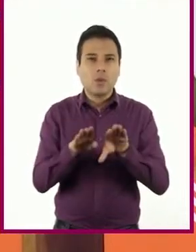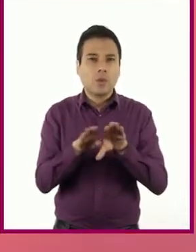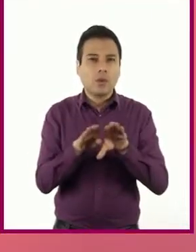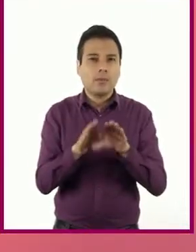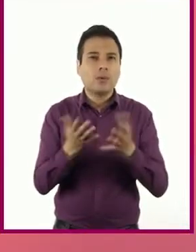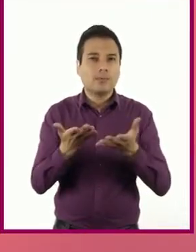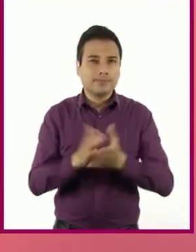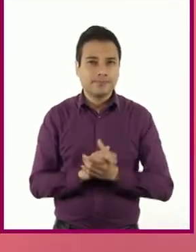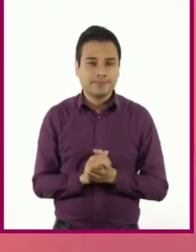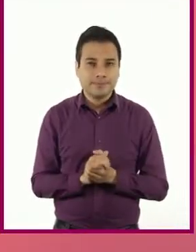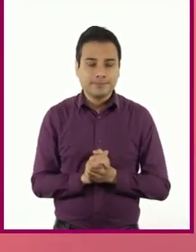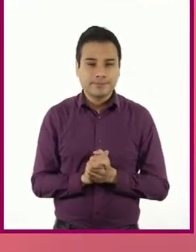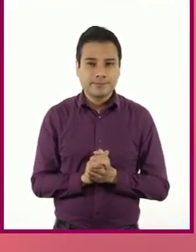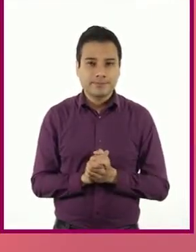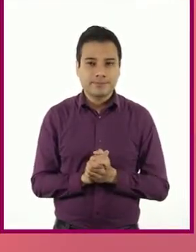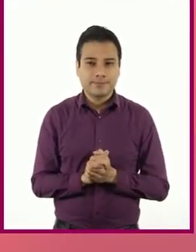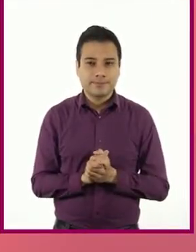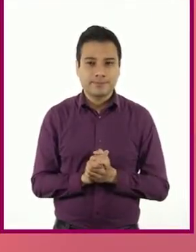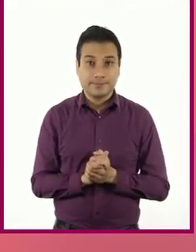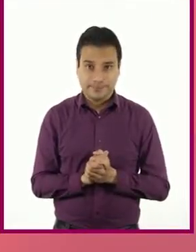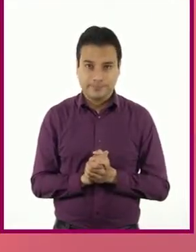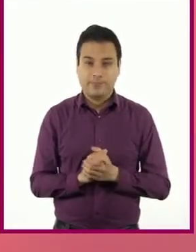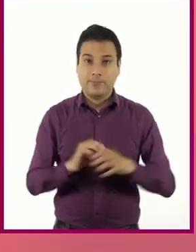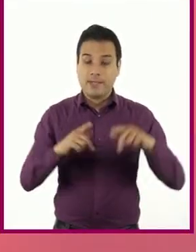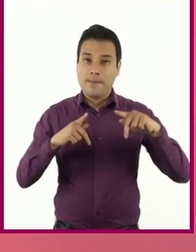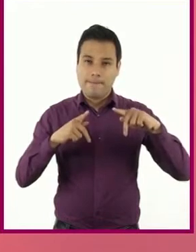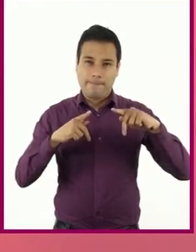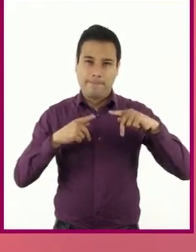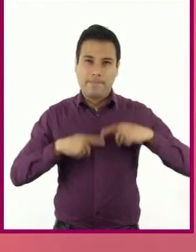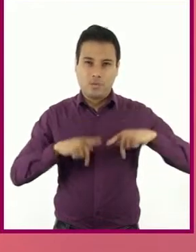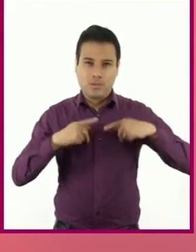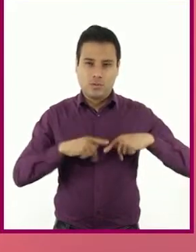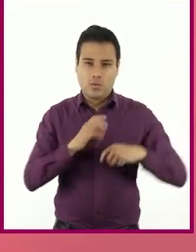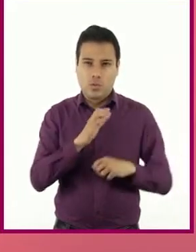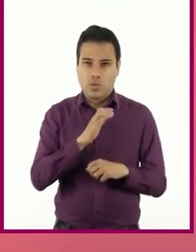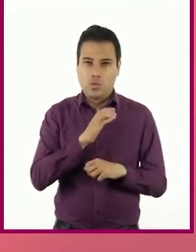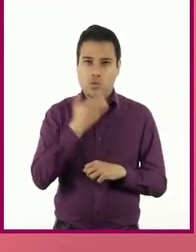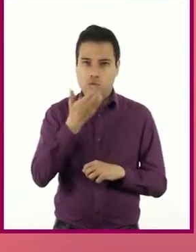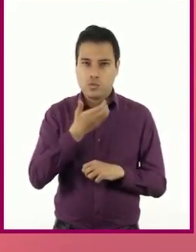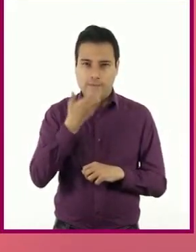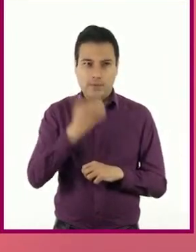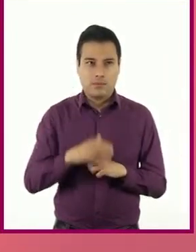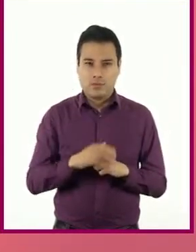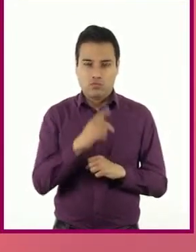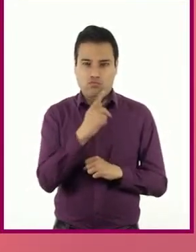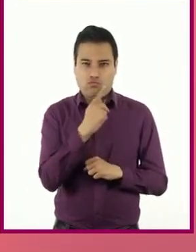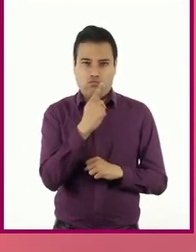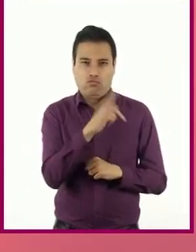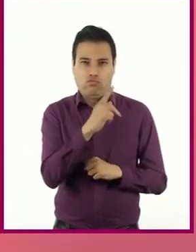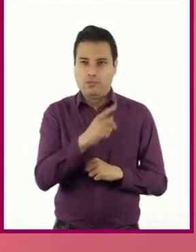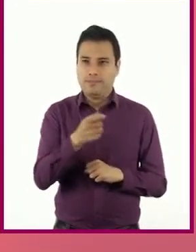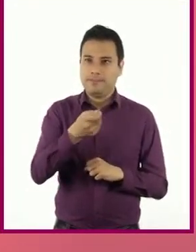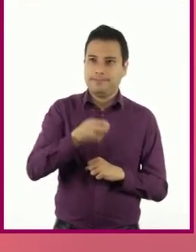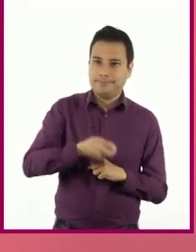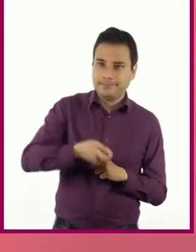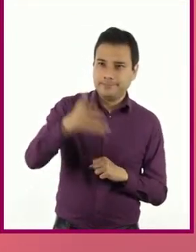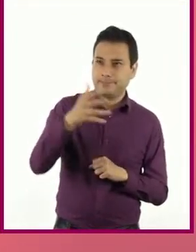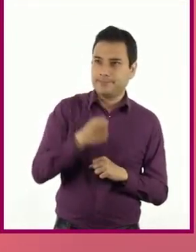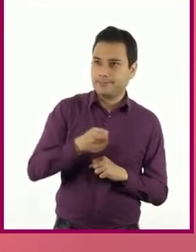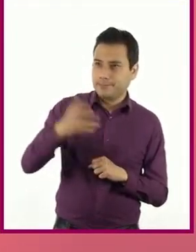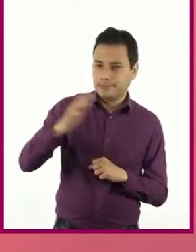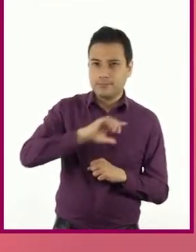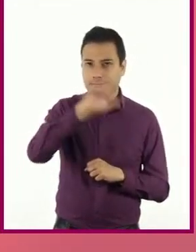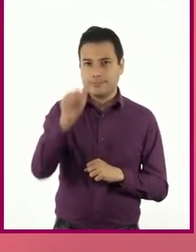solucionar. A través del tiempo, las personas se acostumbran a nombrar las cosas desde su entorno, de manera que se va integrando al